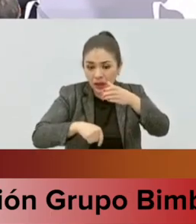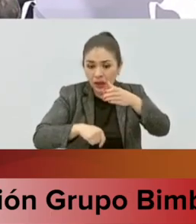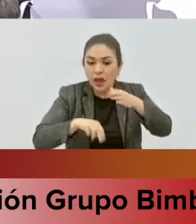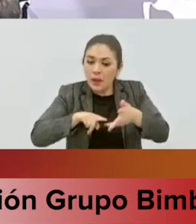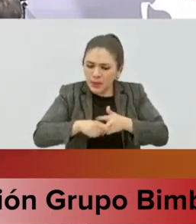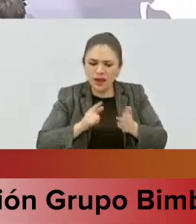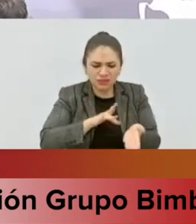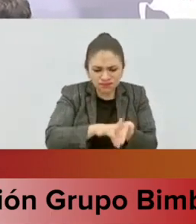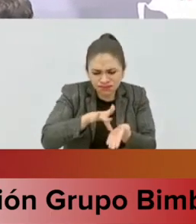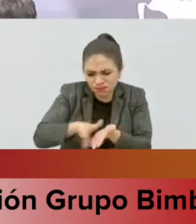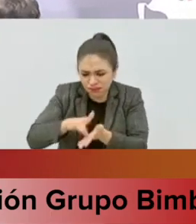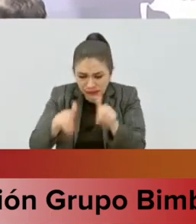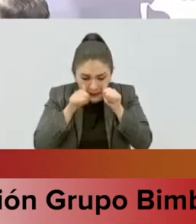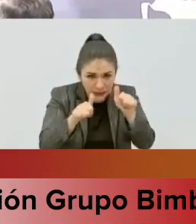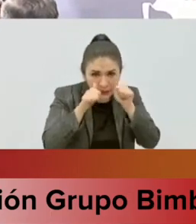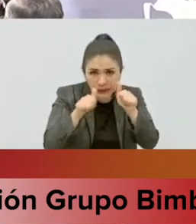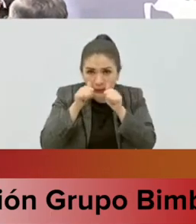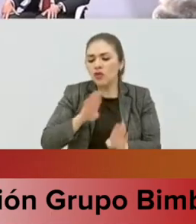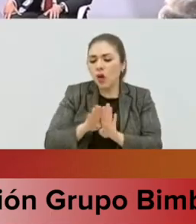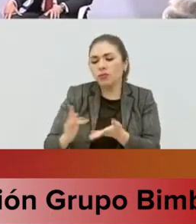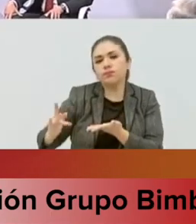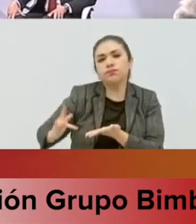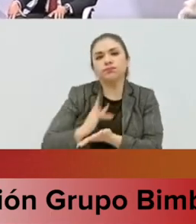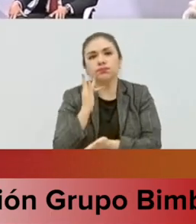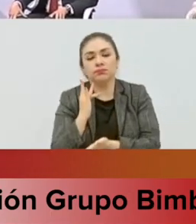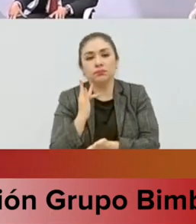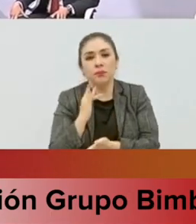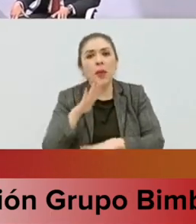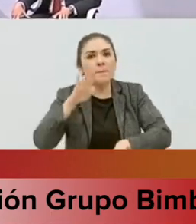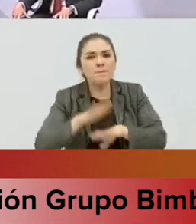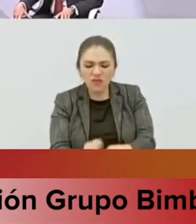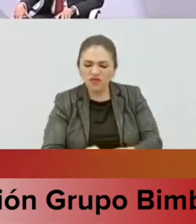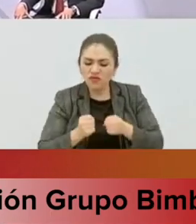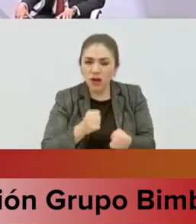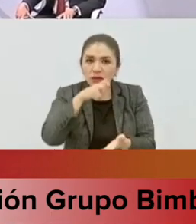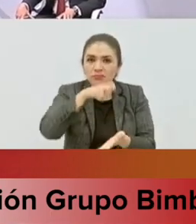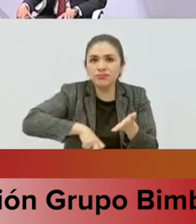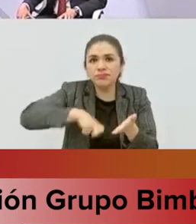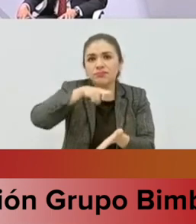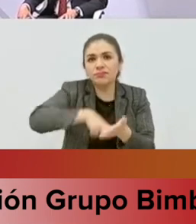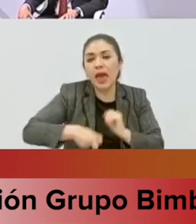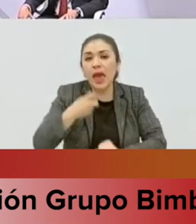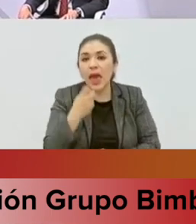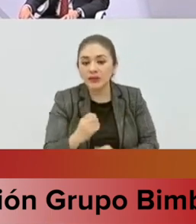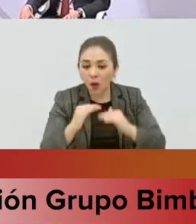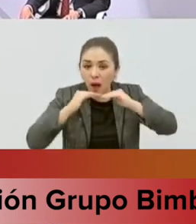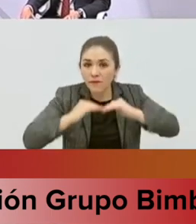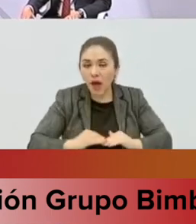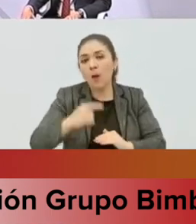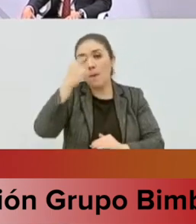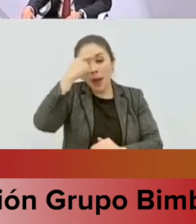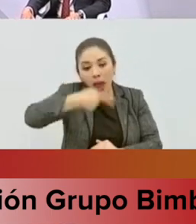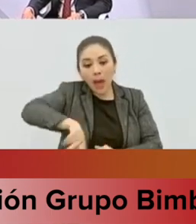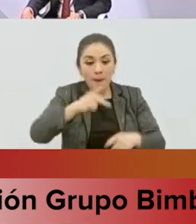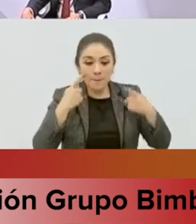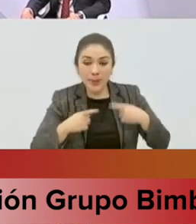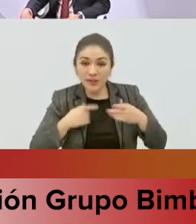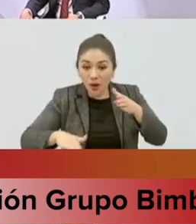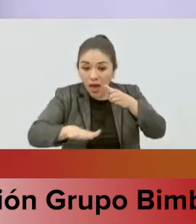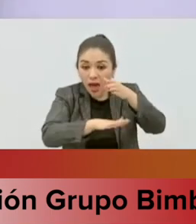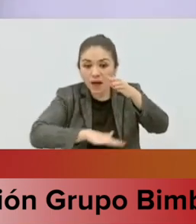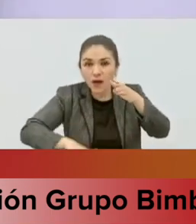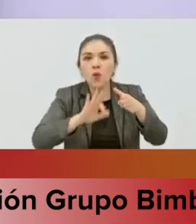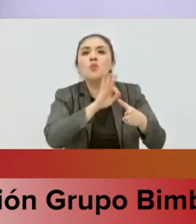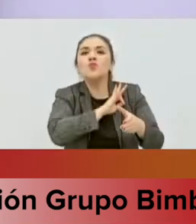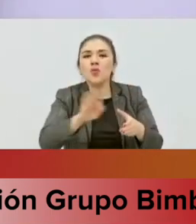hacia la cúpula, reforzar el consumo